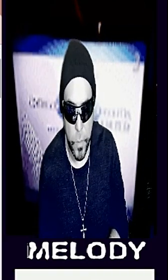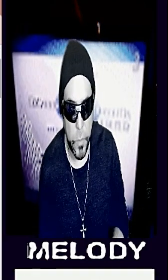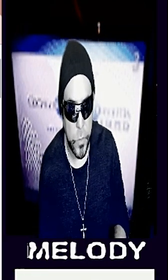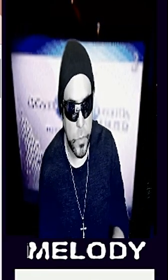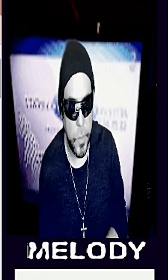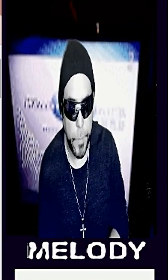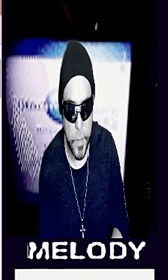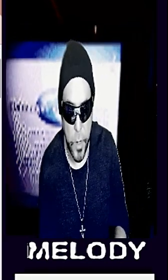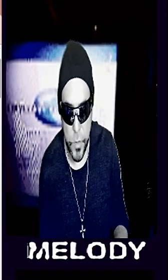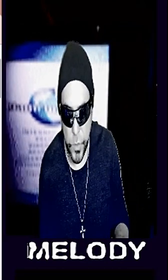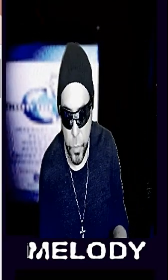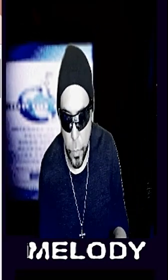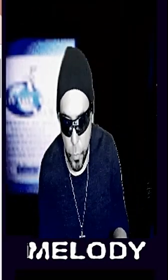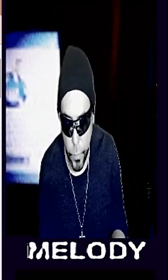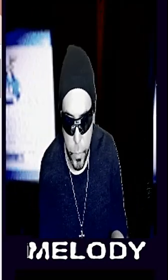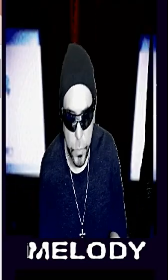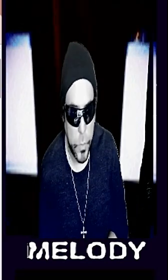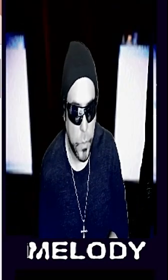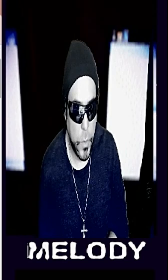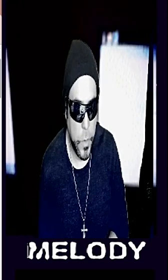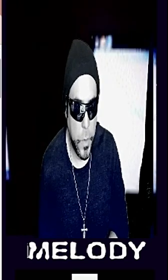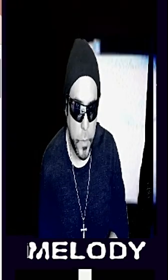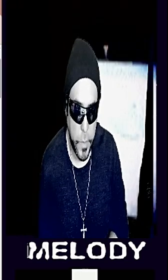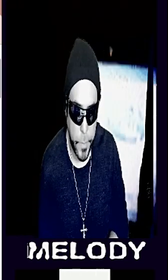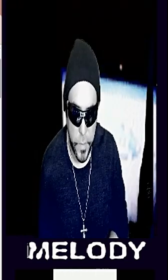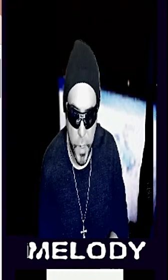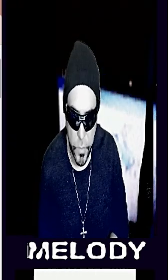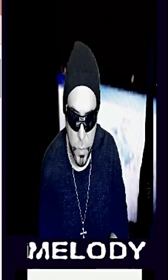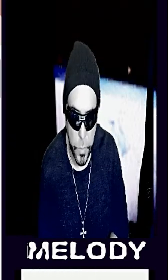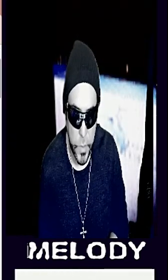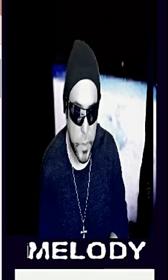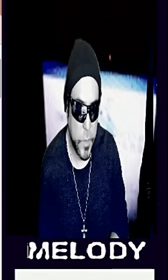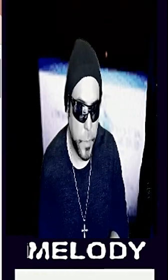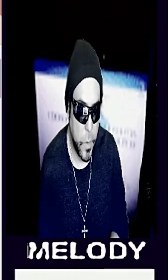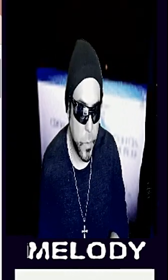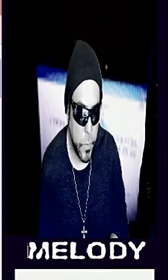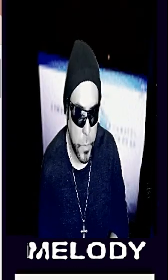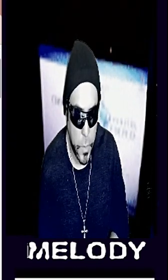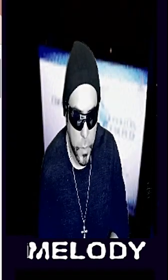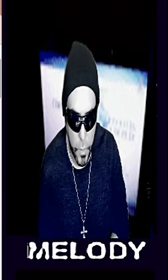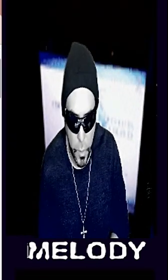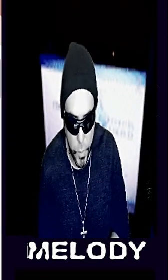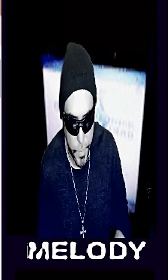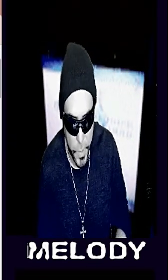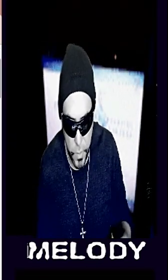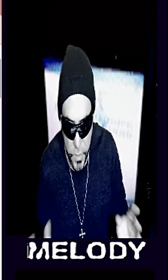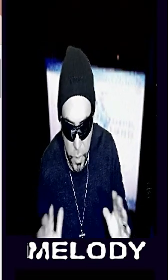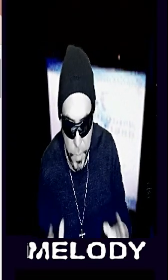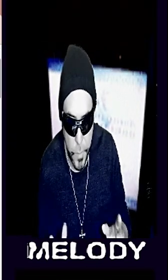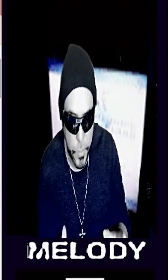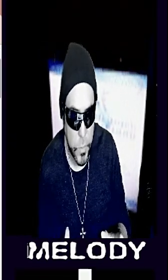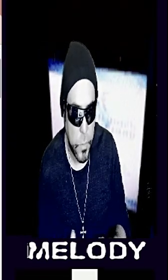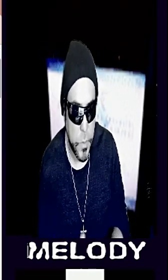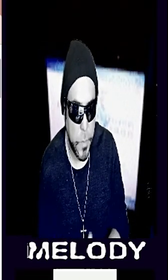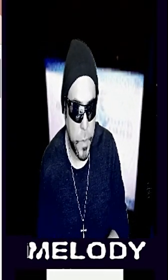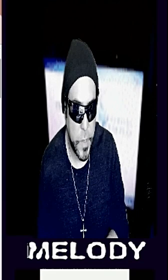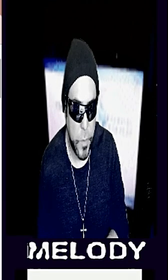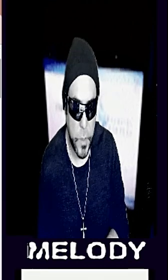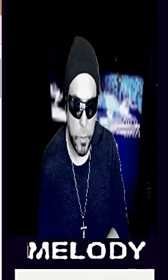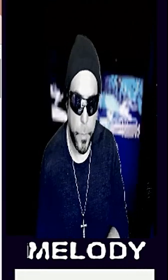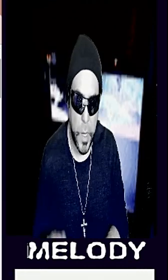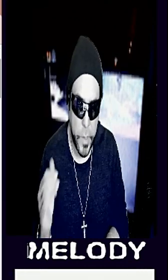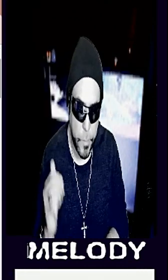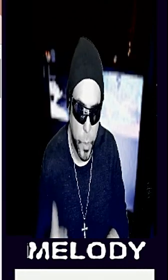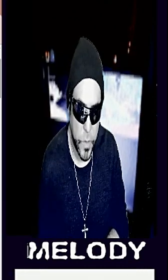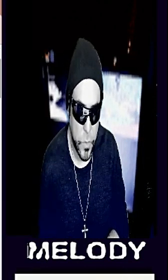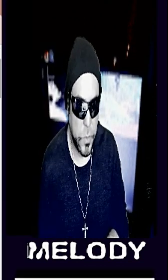que está a favor de los empresarios que son corruptos, de empresarios como Salinas Pliego, bueno, para no decir nombres, amigos, los